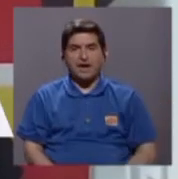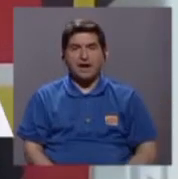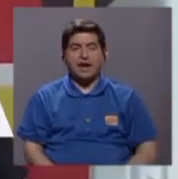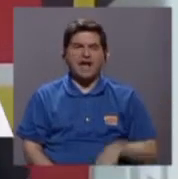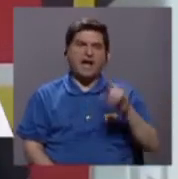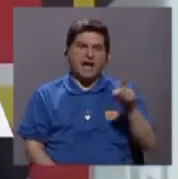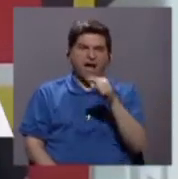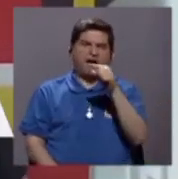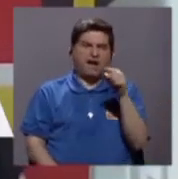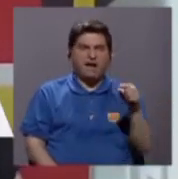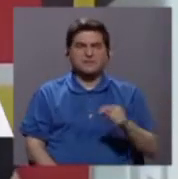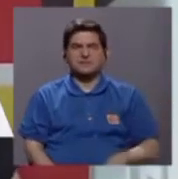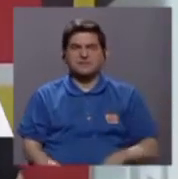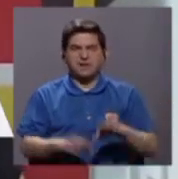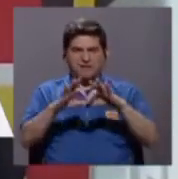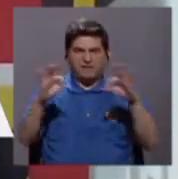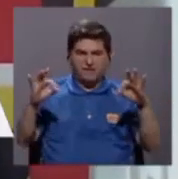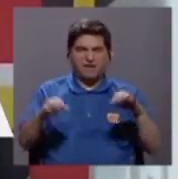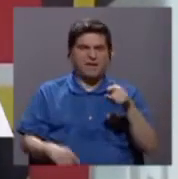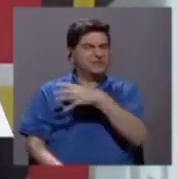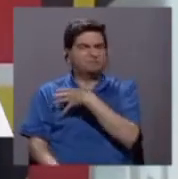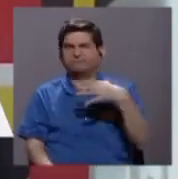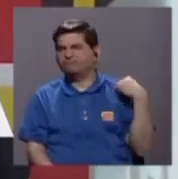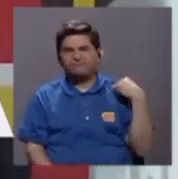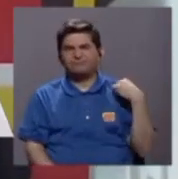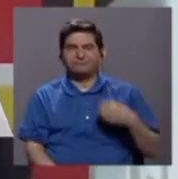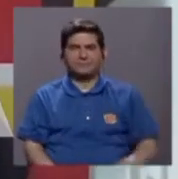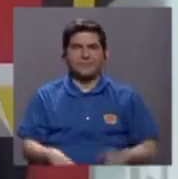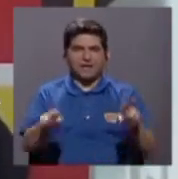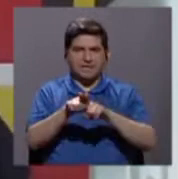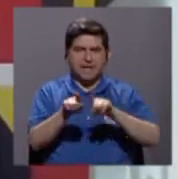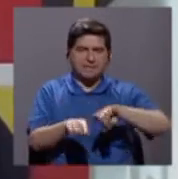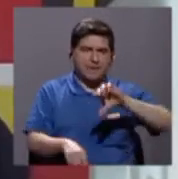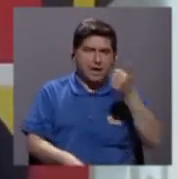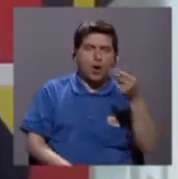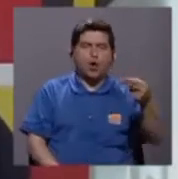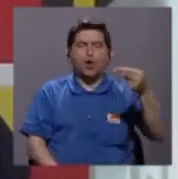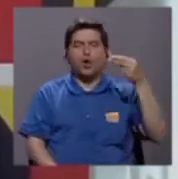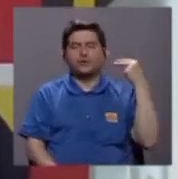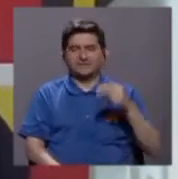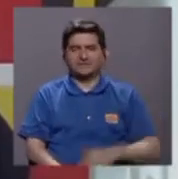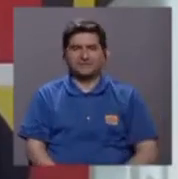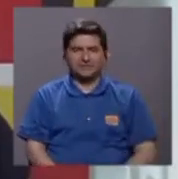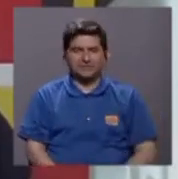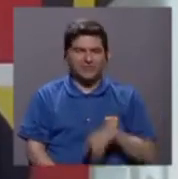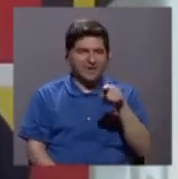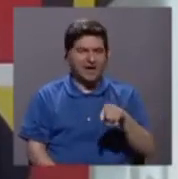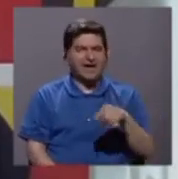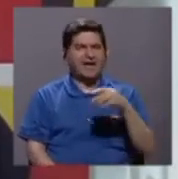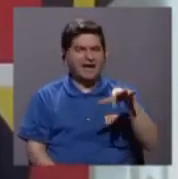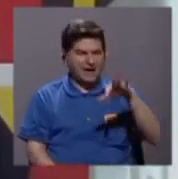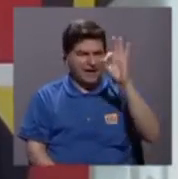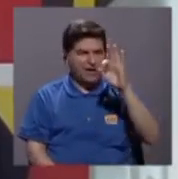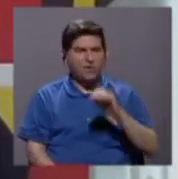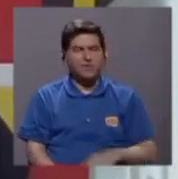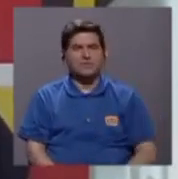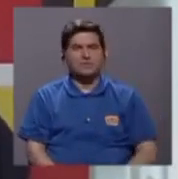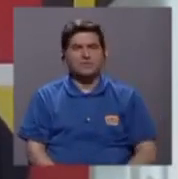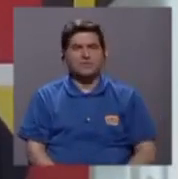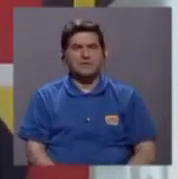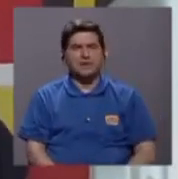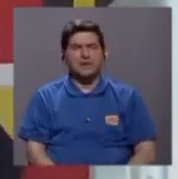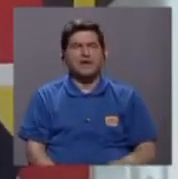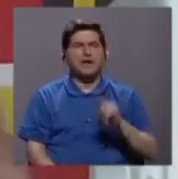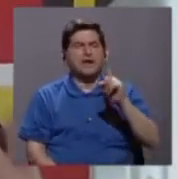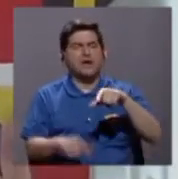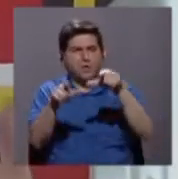Napoleón porque eso no le gustaba. También hay una otra historia que él encontré en un balneo donde